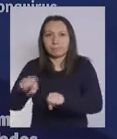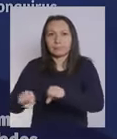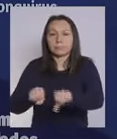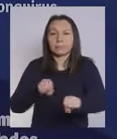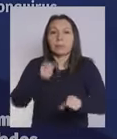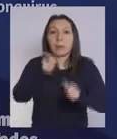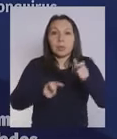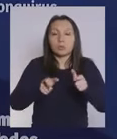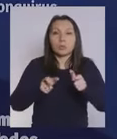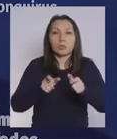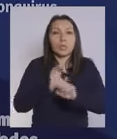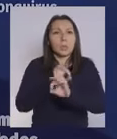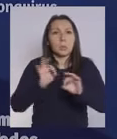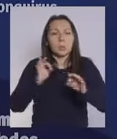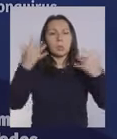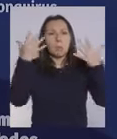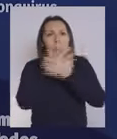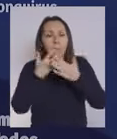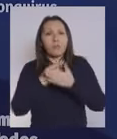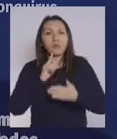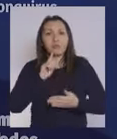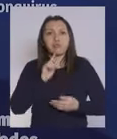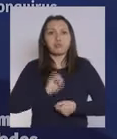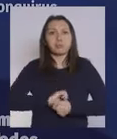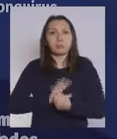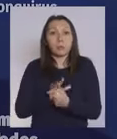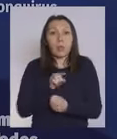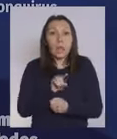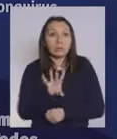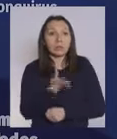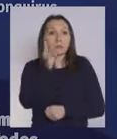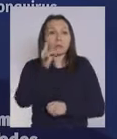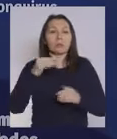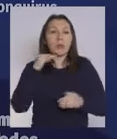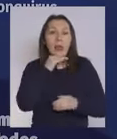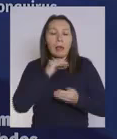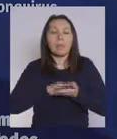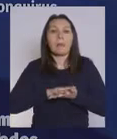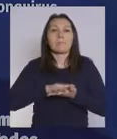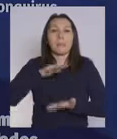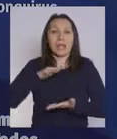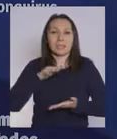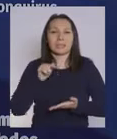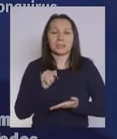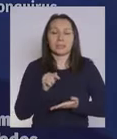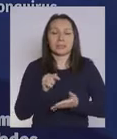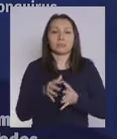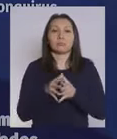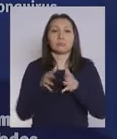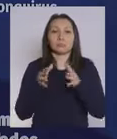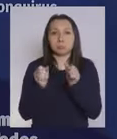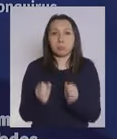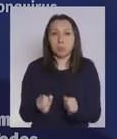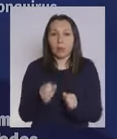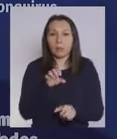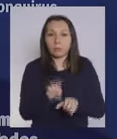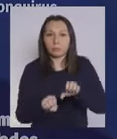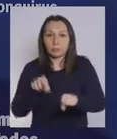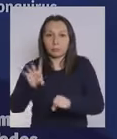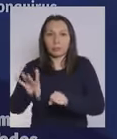justamente personas que no son sintomáticas y eso nos ha permitido aumentar enormemente la posibilidad de